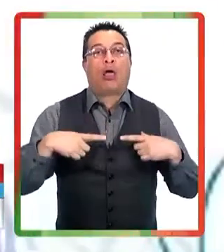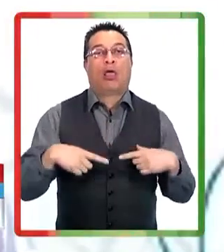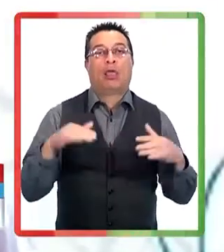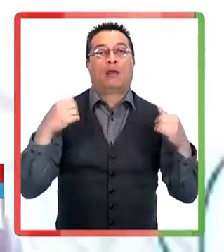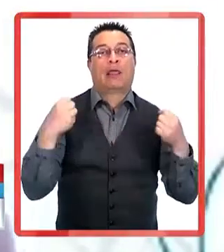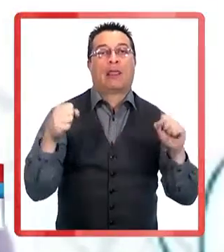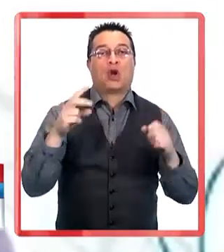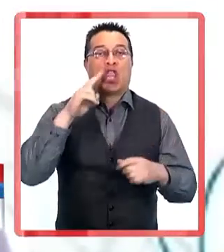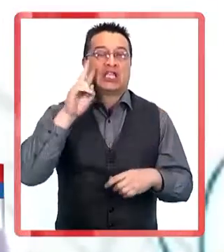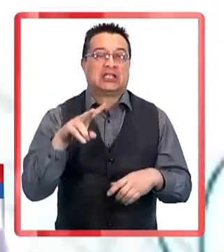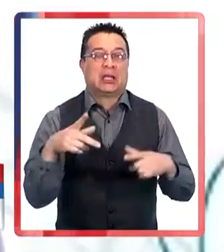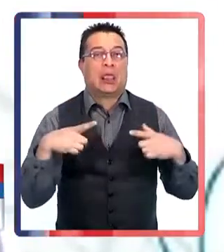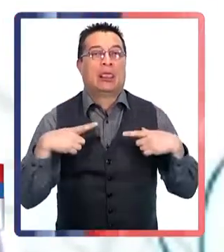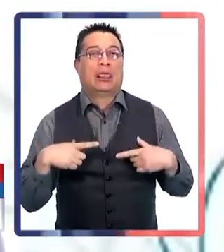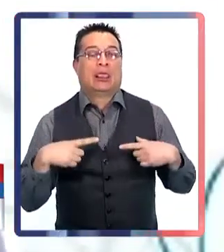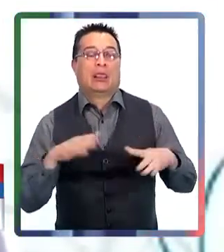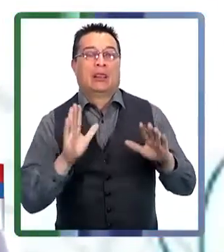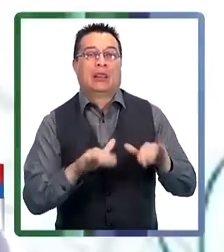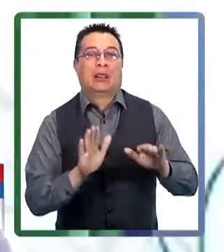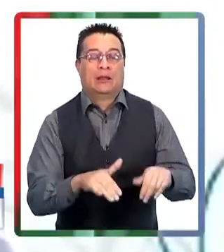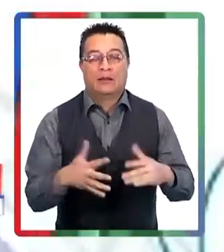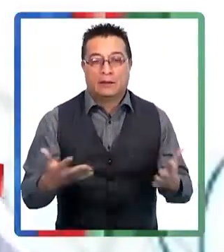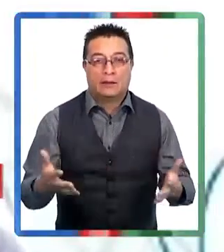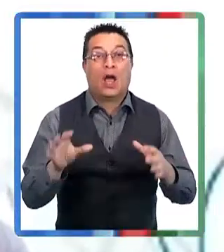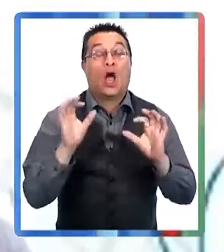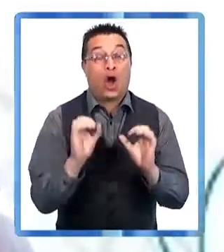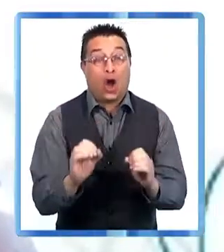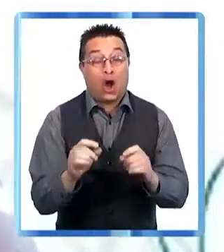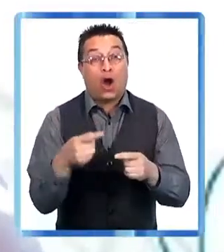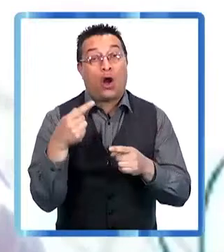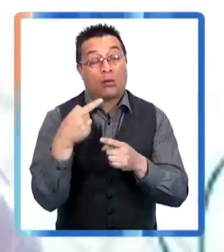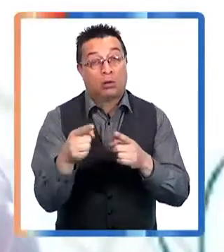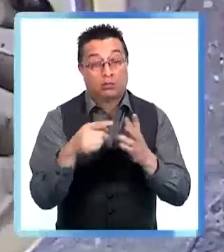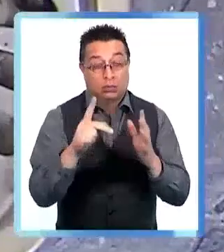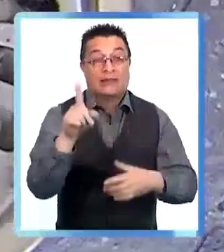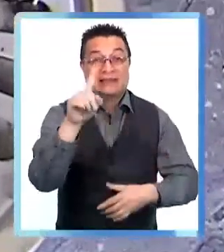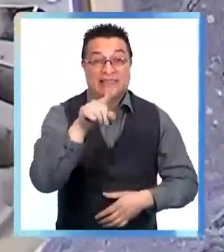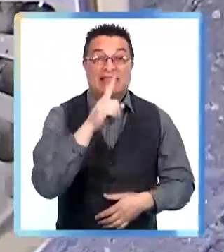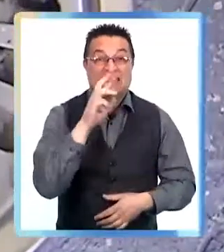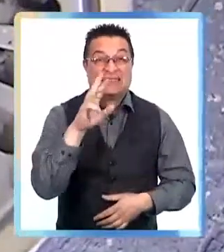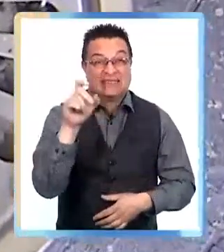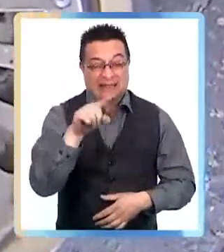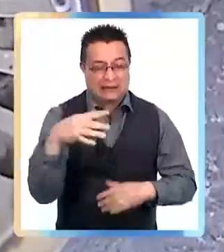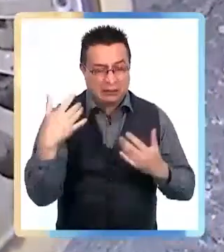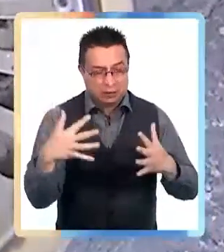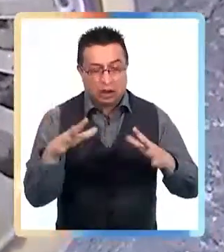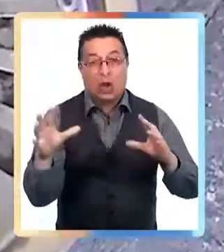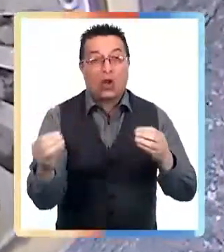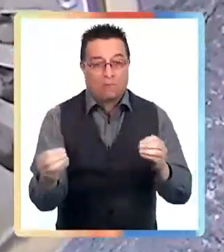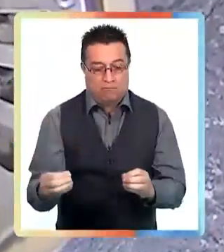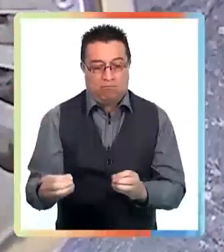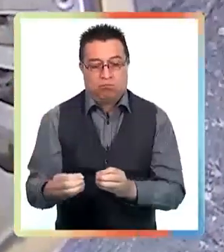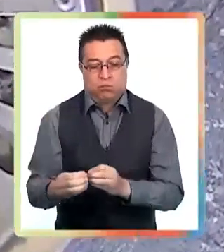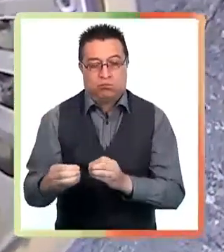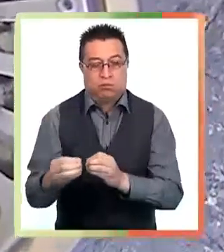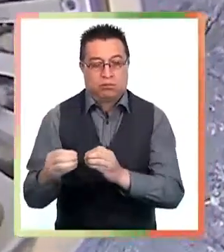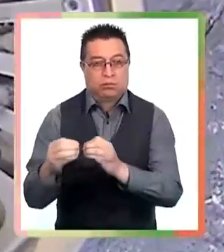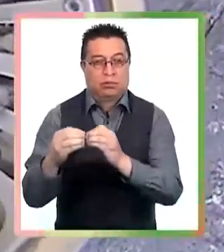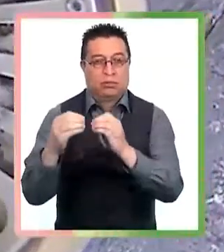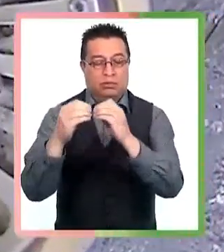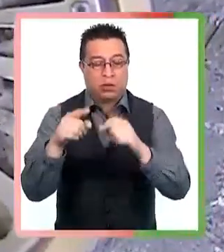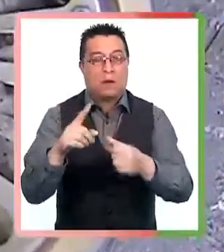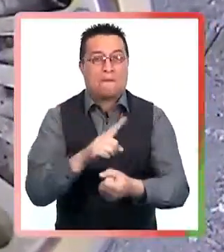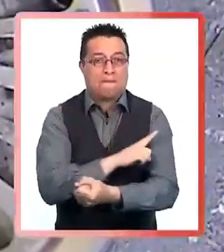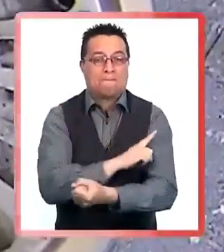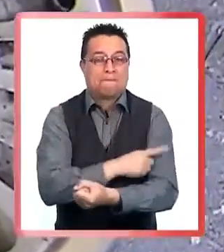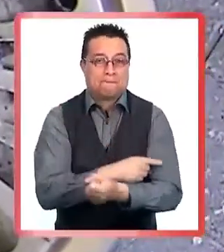o, por ejemplo, una cantidad de estrés importante. Todas esas cosas son acumulativas y se van